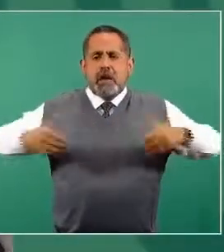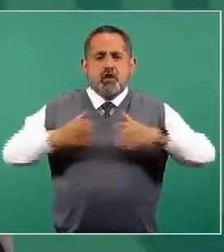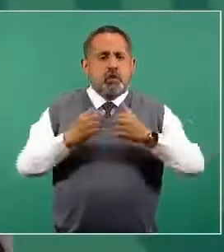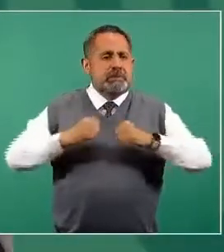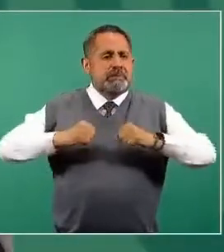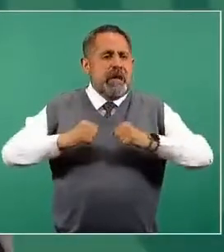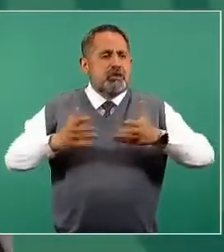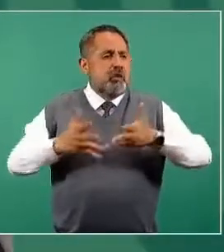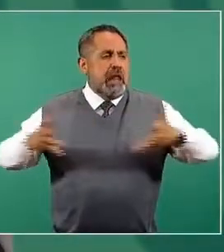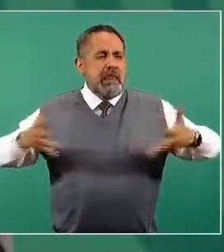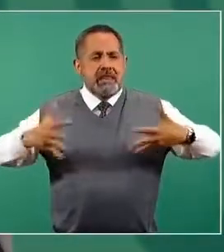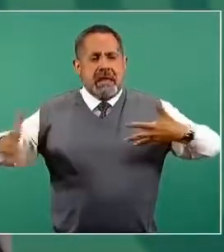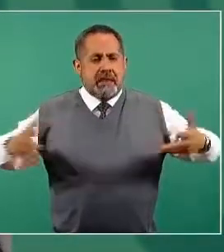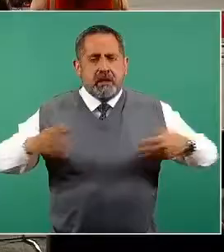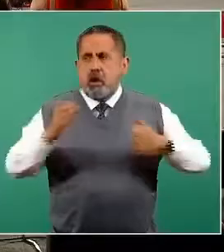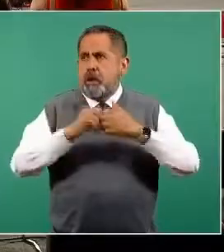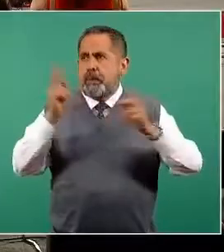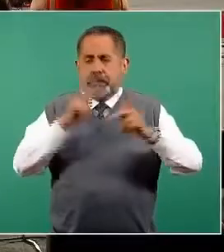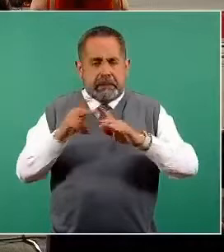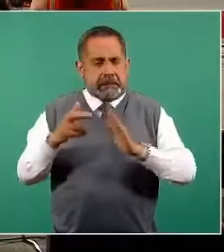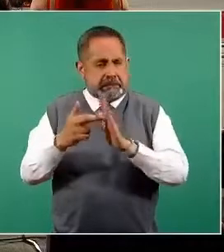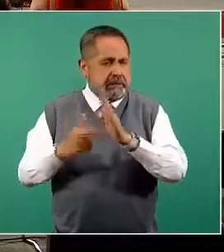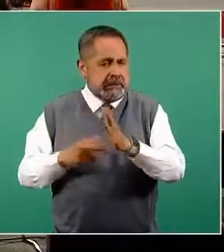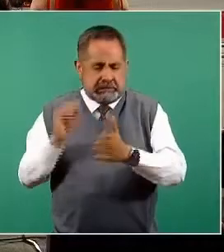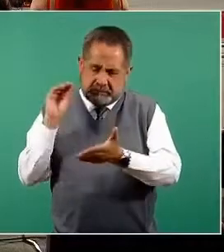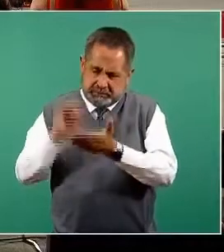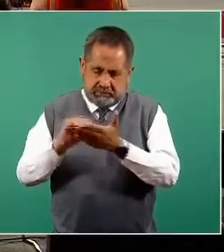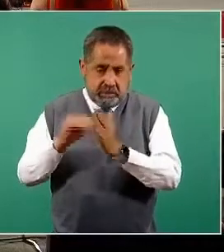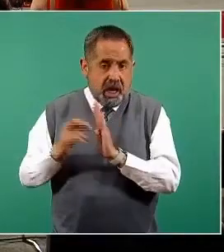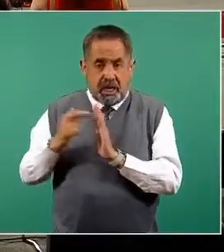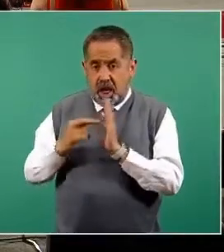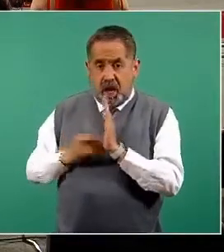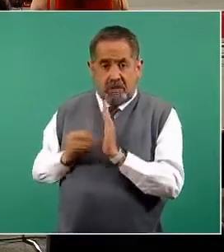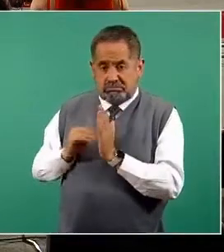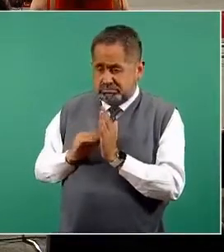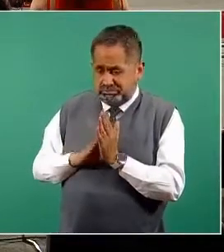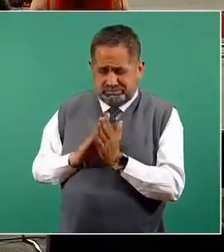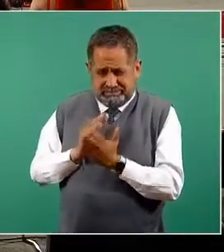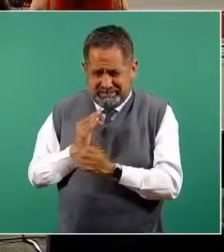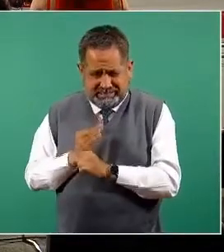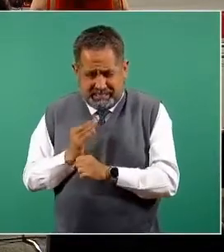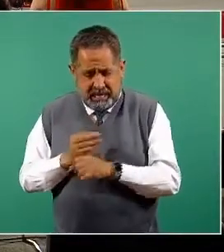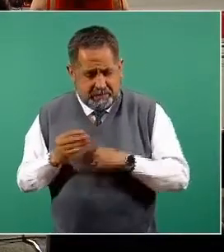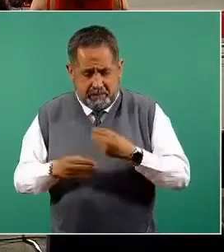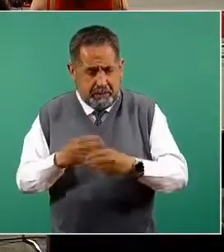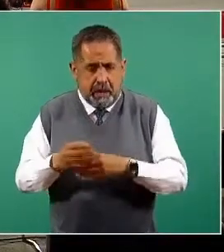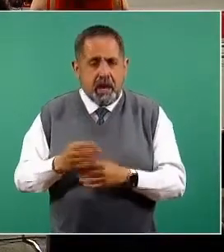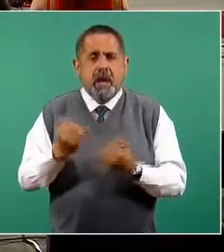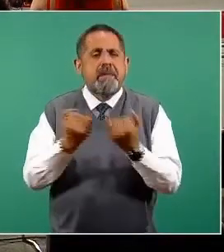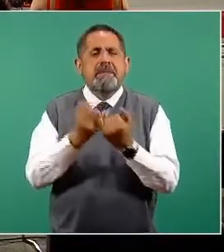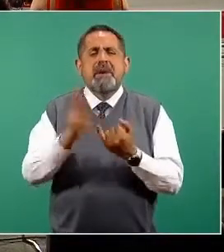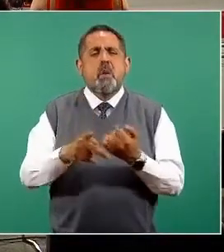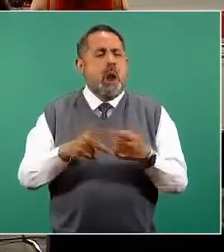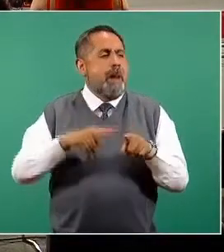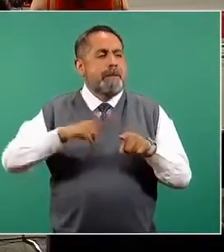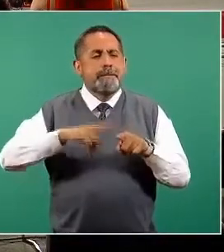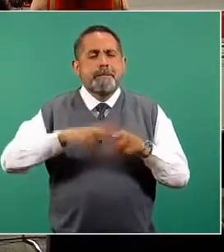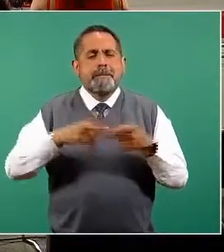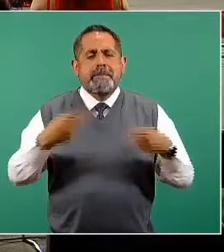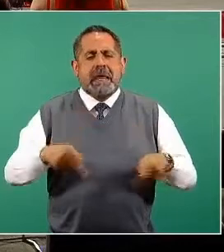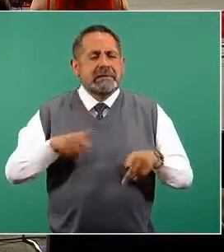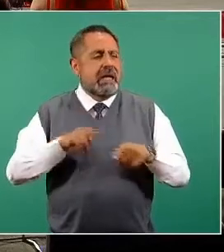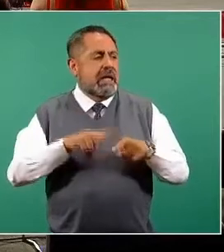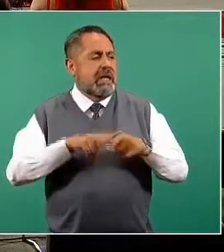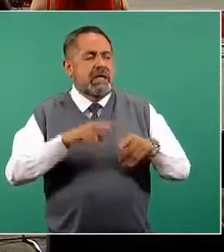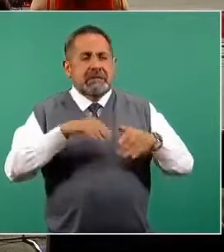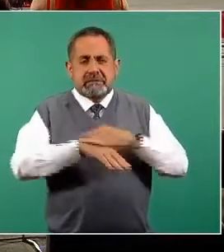espacios públicos cerrados. Si uno implementa estas medidas como actualmente se hacen en centros comerciales bajo ciertos niveles